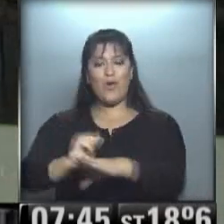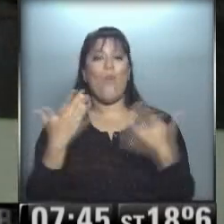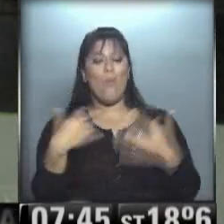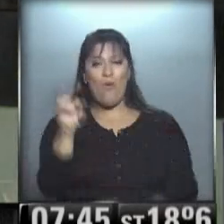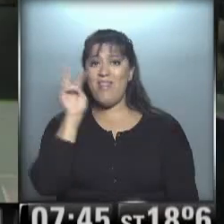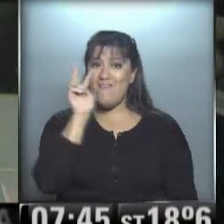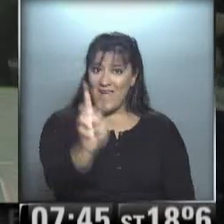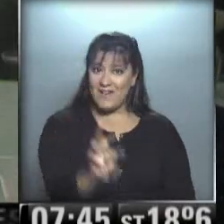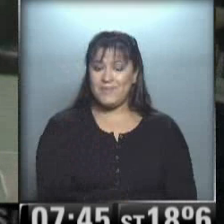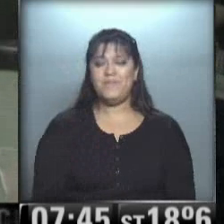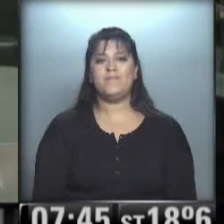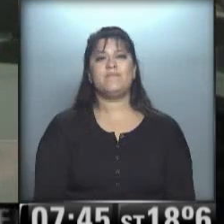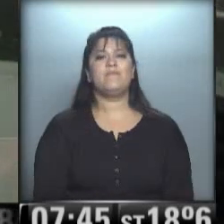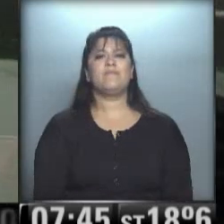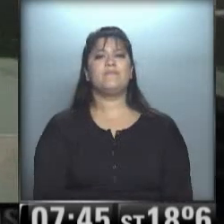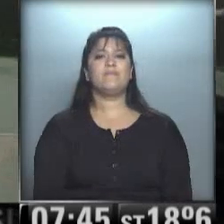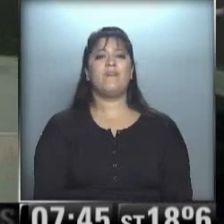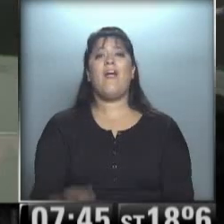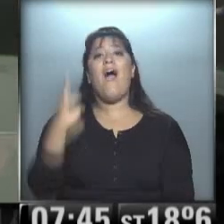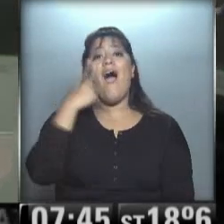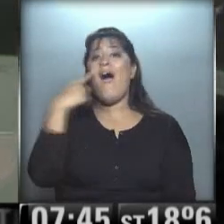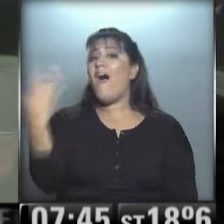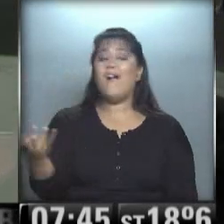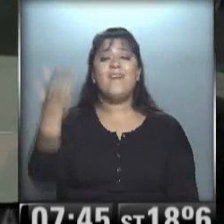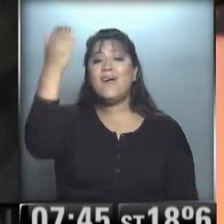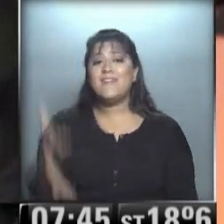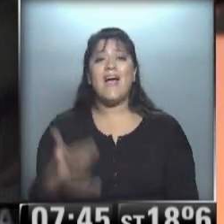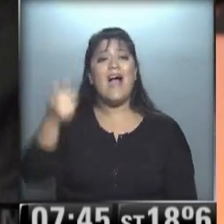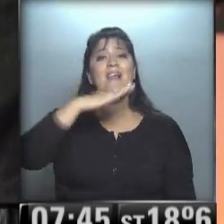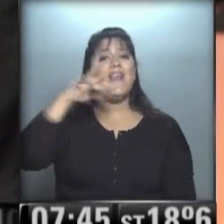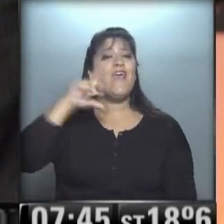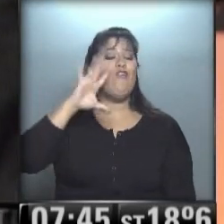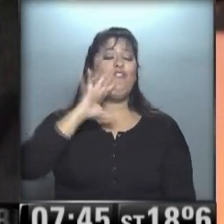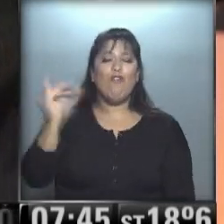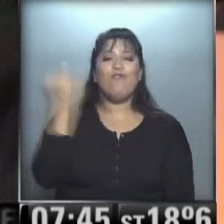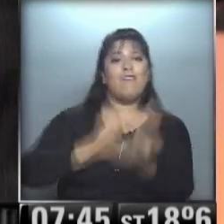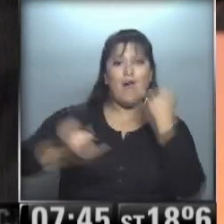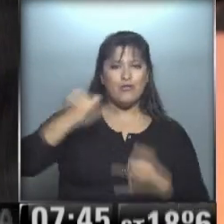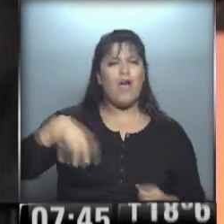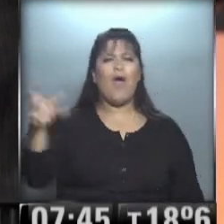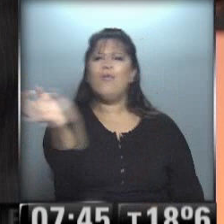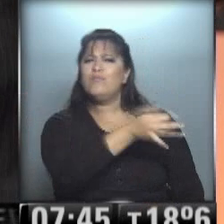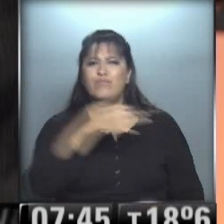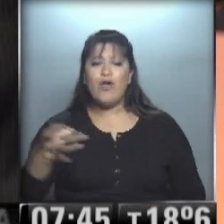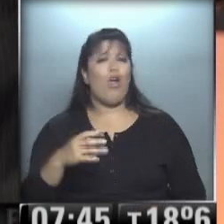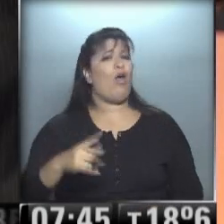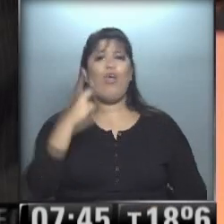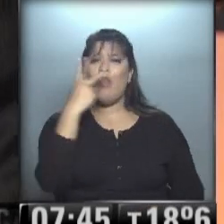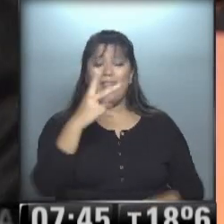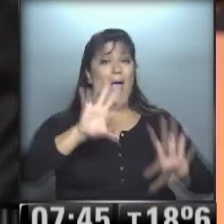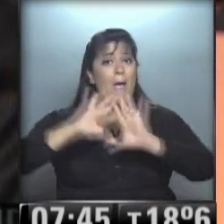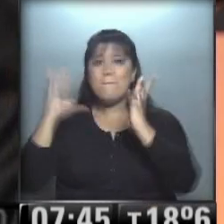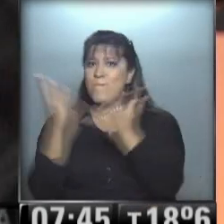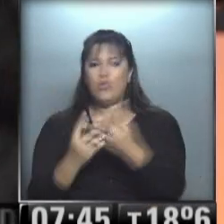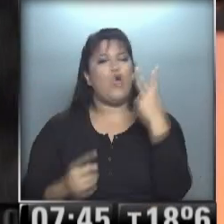se devela en la voz, en la palabra, en la presencia de Alejo Álvarez Herrera. Tiene toda la razón, Silvia, porque son dos de las más grandes estrellas mundiales,